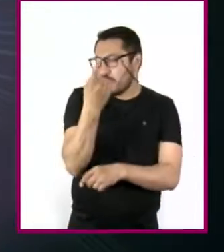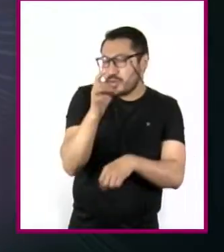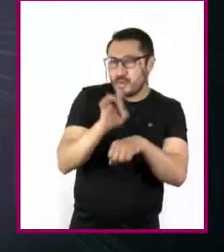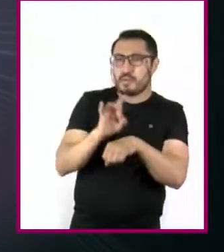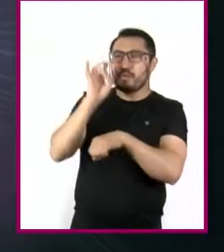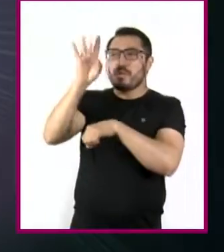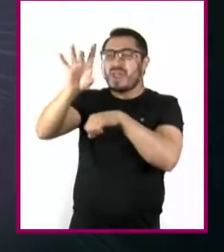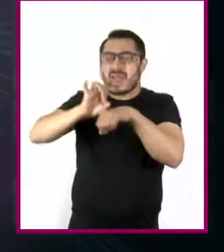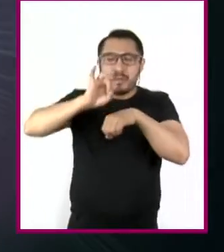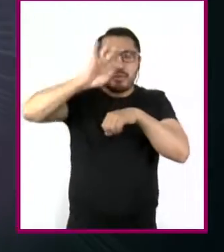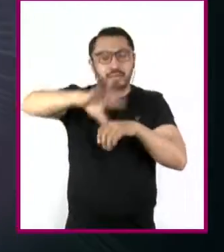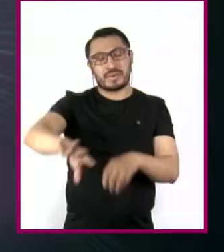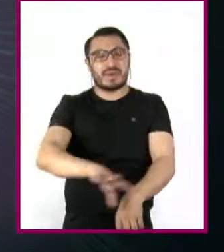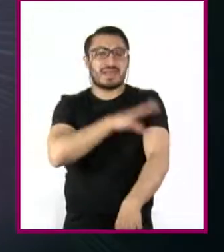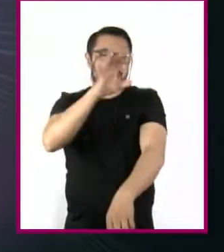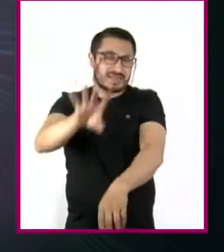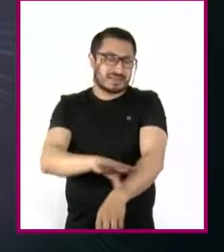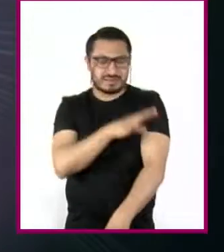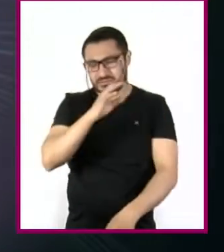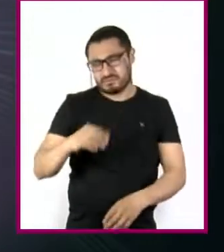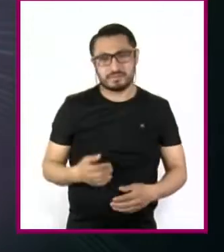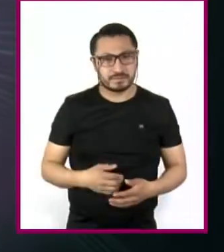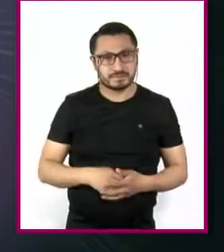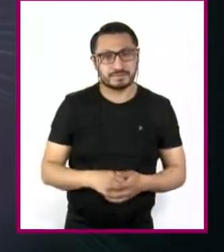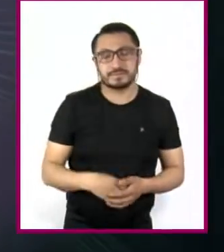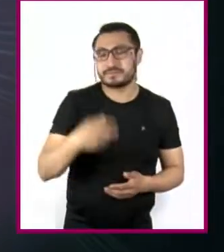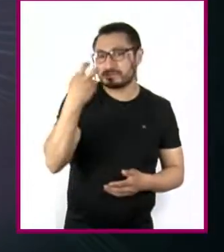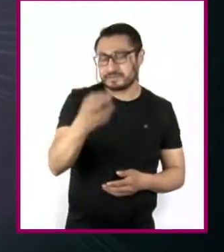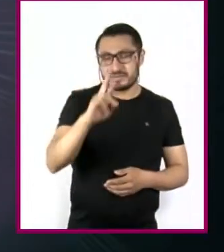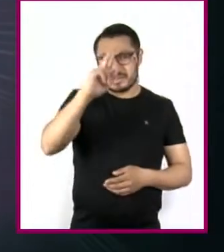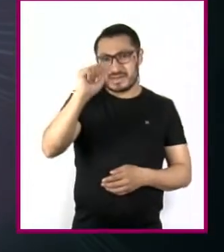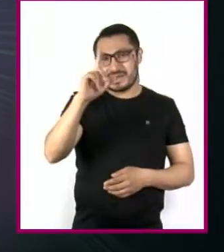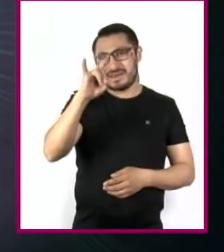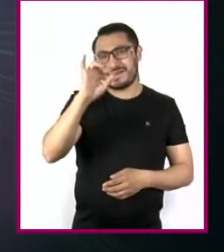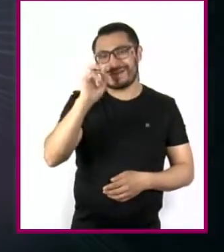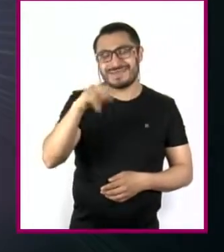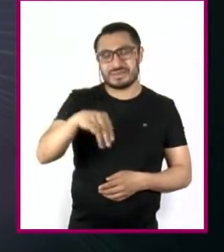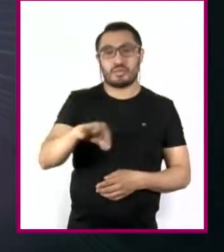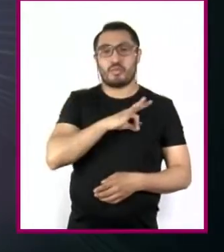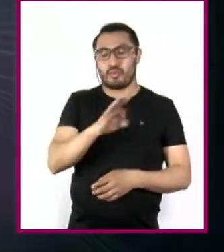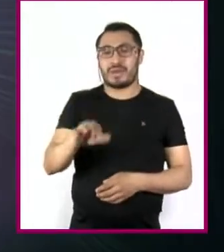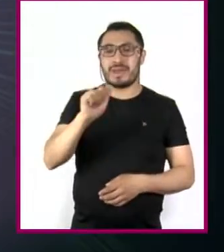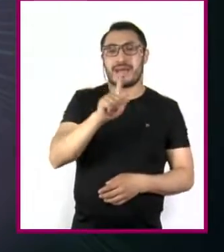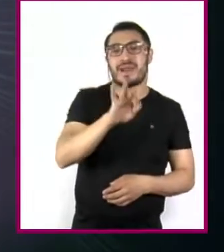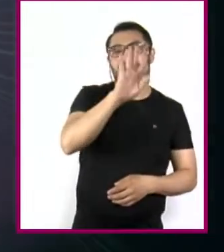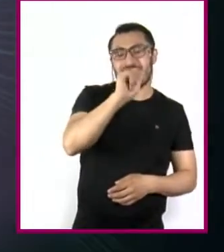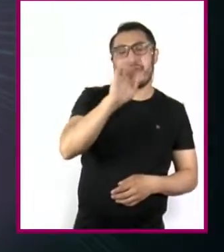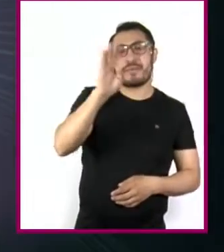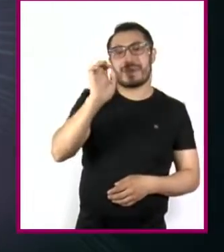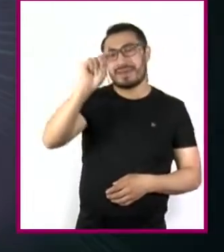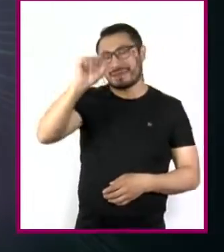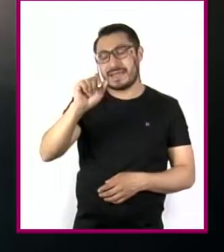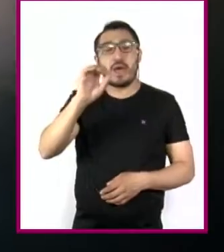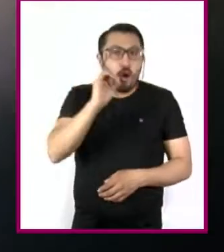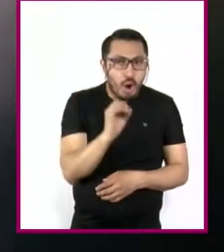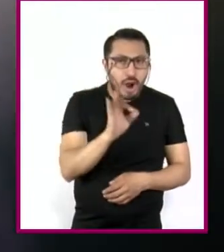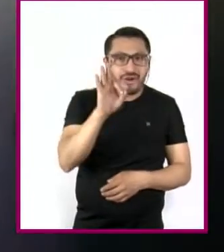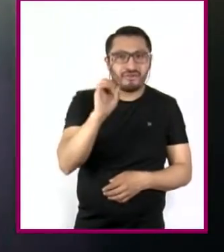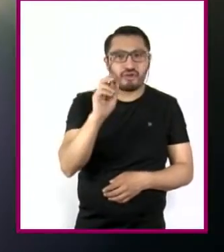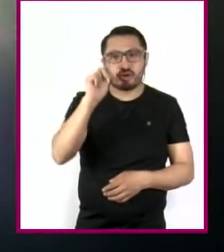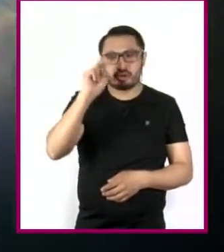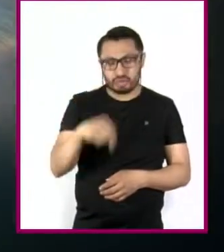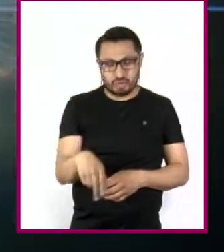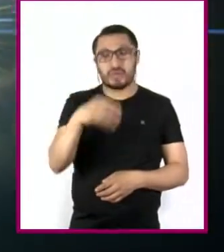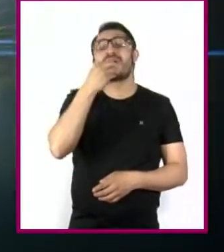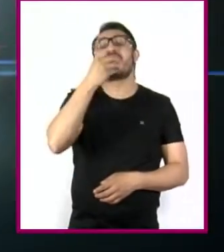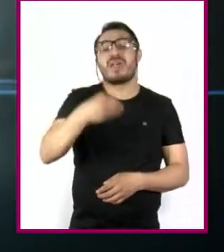o radiación electromagnética. La radiación que se emite puede ser alfa, beta o un fotón. A pesar